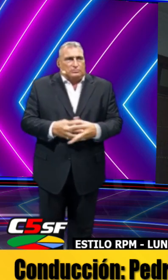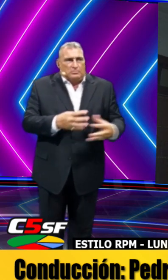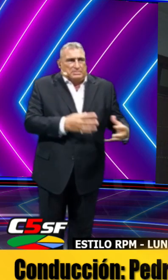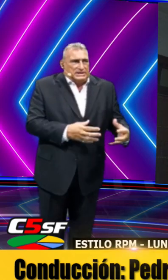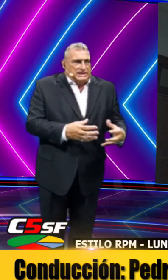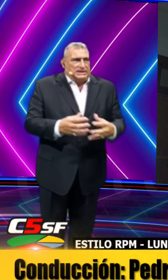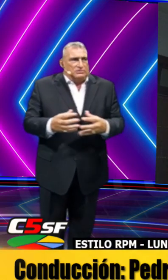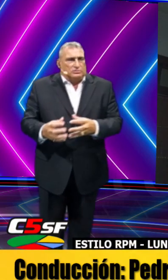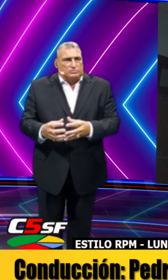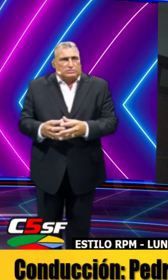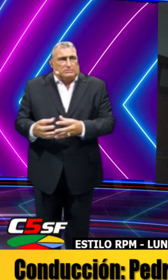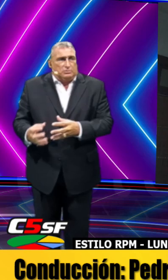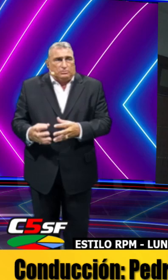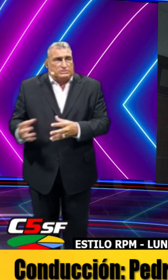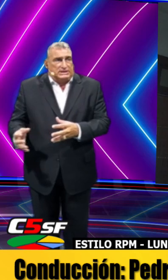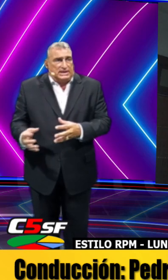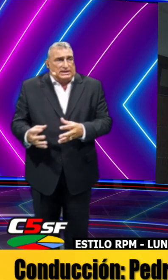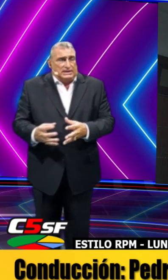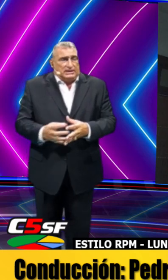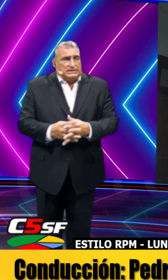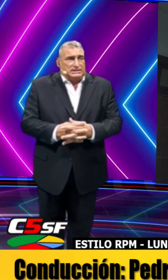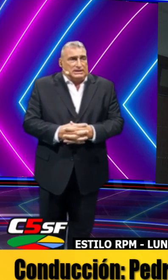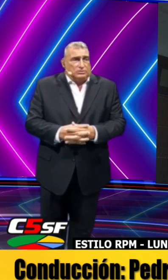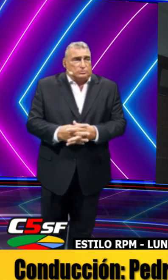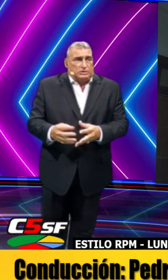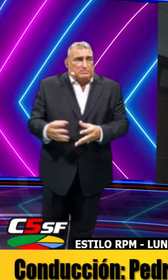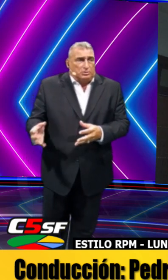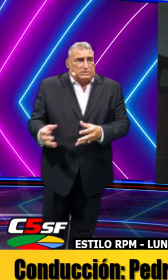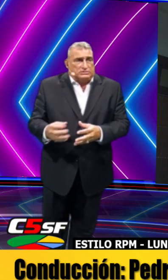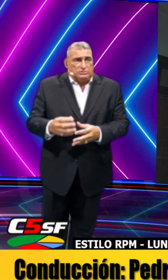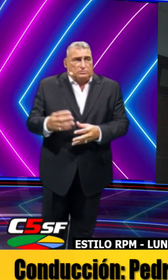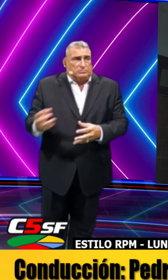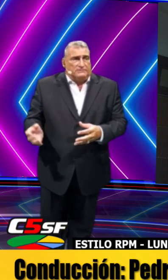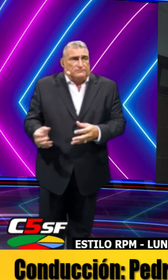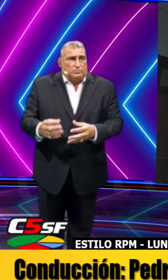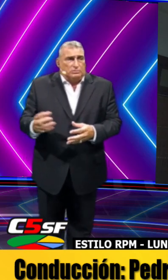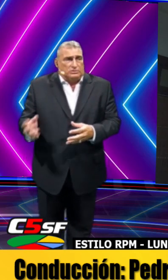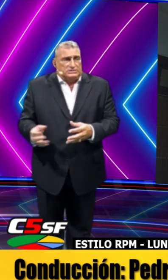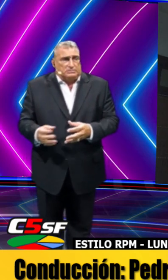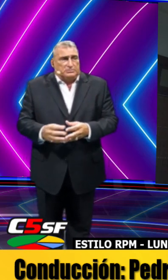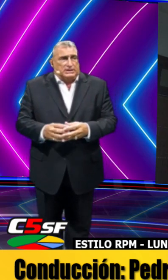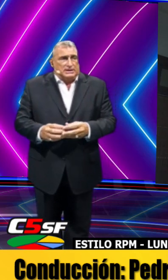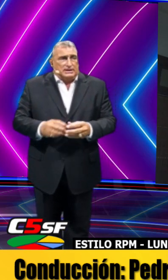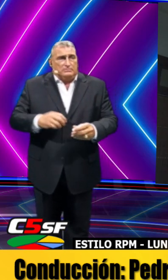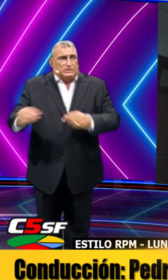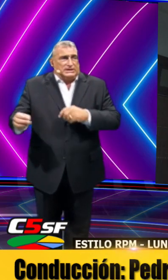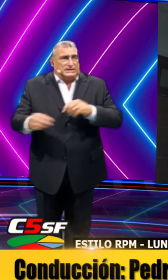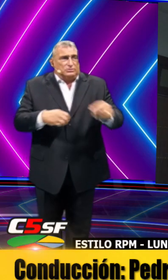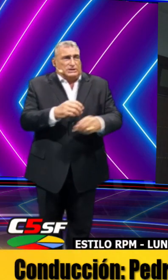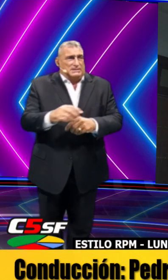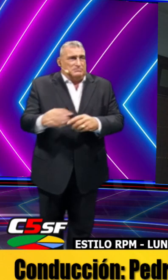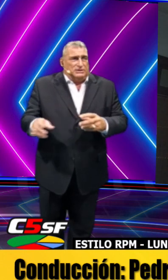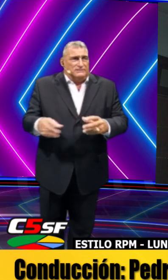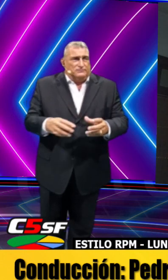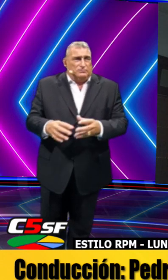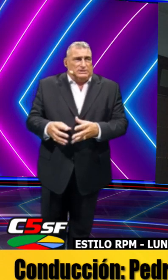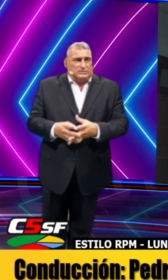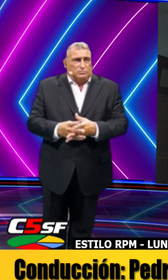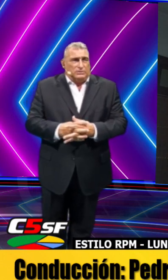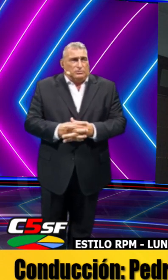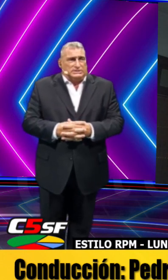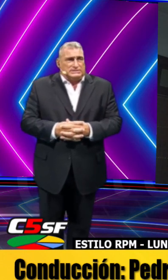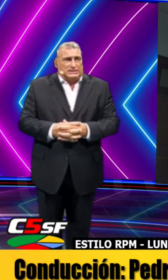del compañero, de cosas que a lo mejor no se da en otros deportes, yo digo como en el fútbol, lo que sea, porque a lo mejor hay tantos cambios en el fútbol